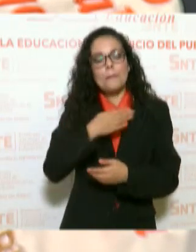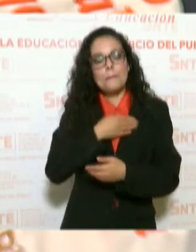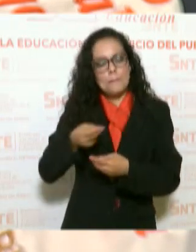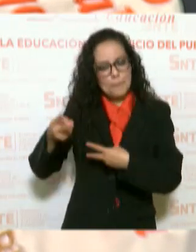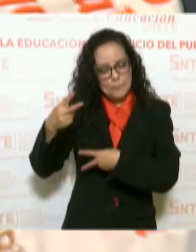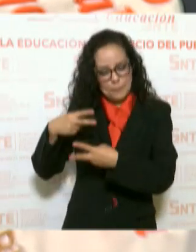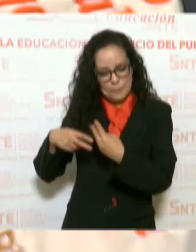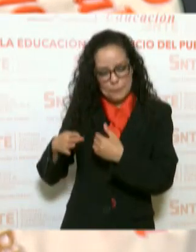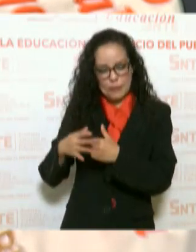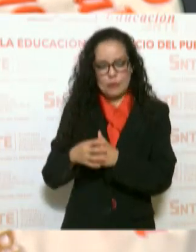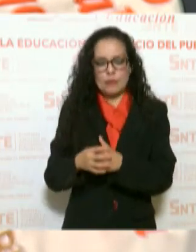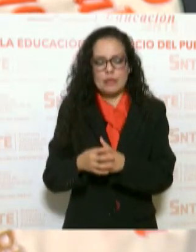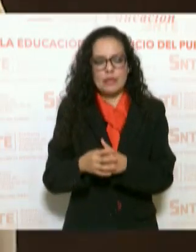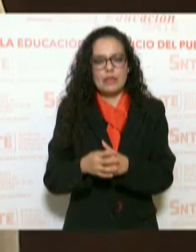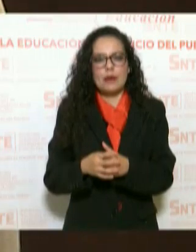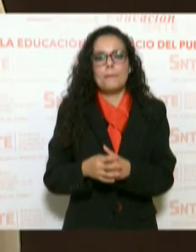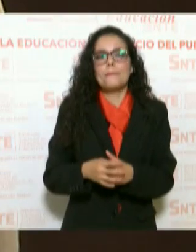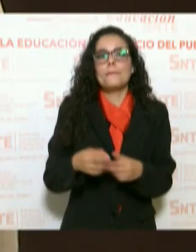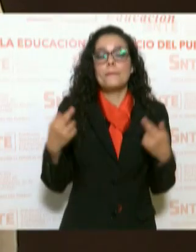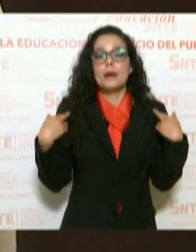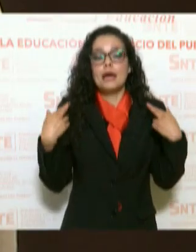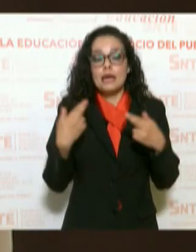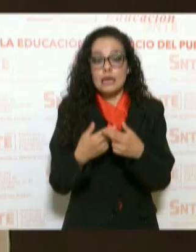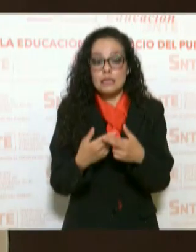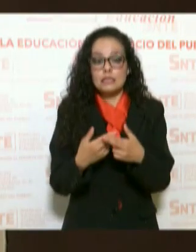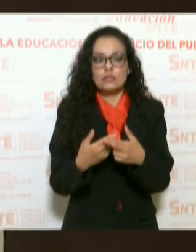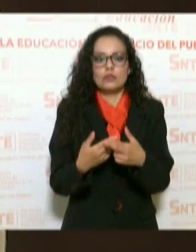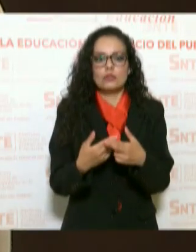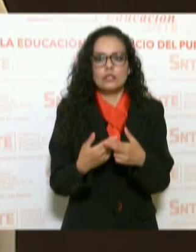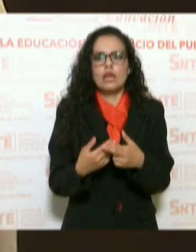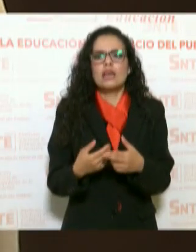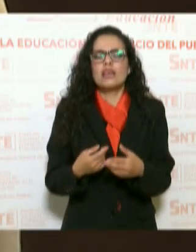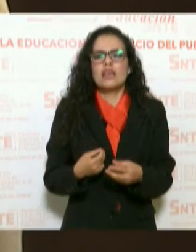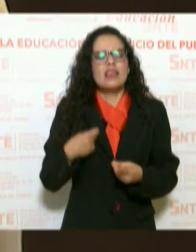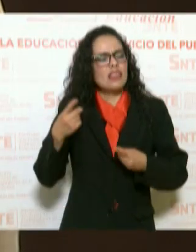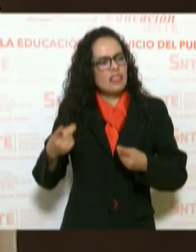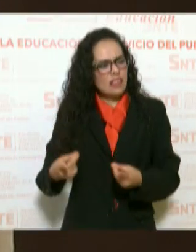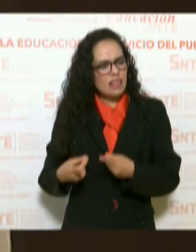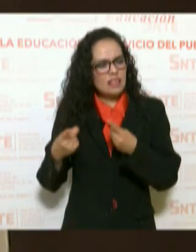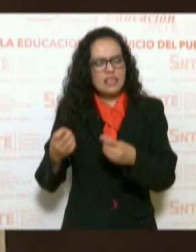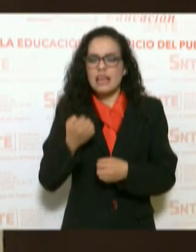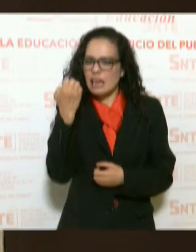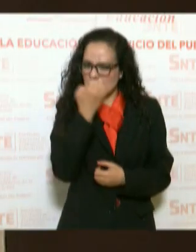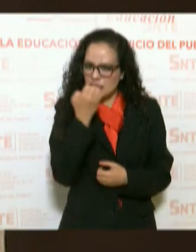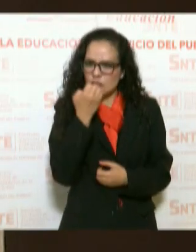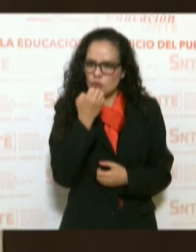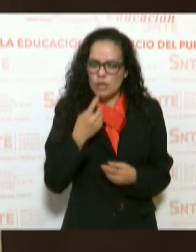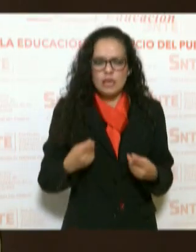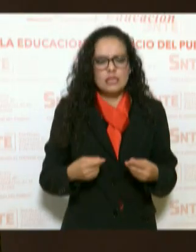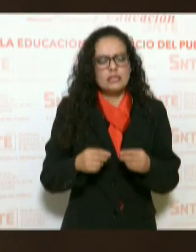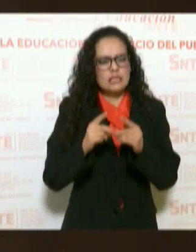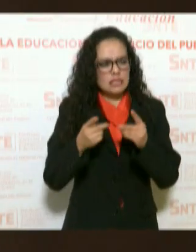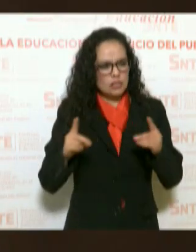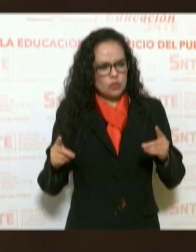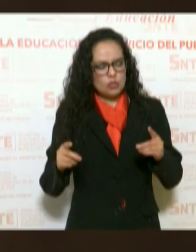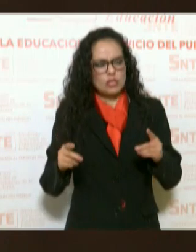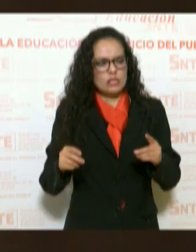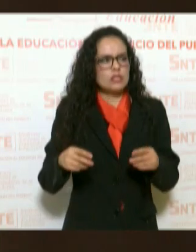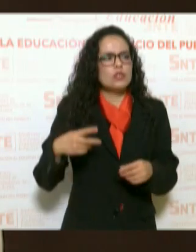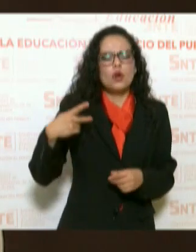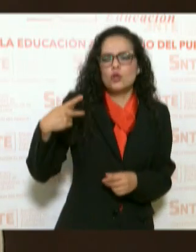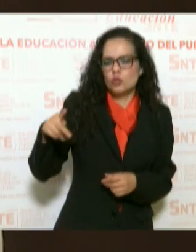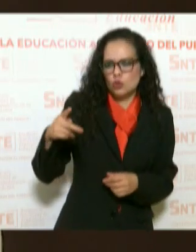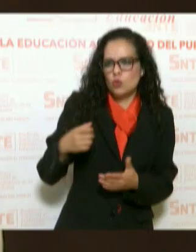su propios ingresos y buscar así un financiamiento. Hoy vamos a